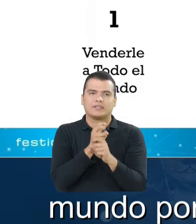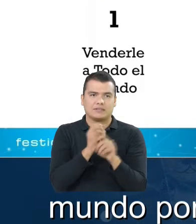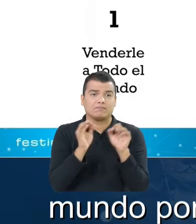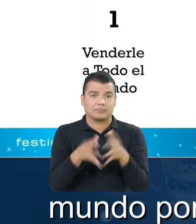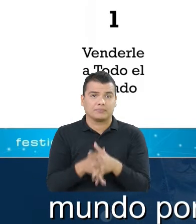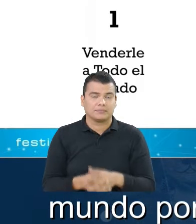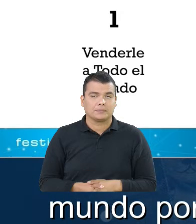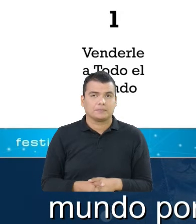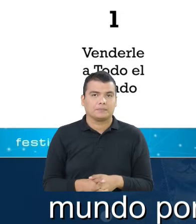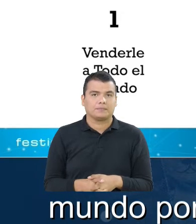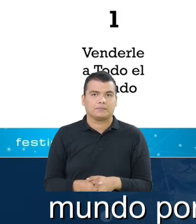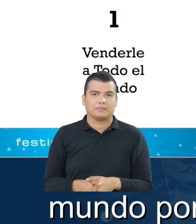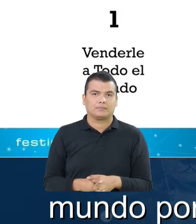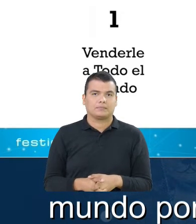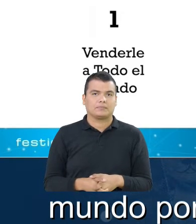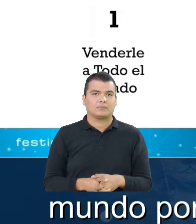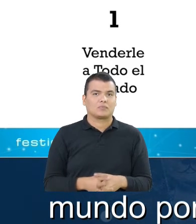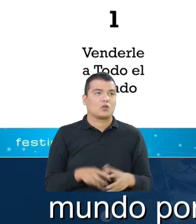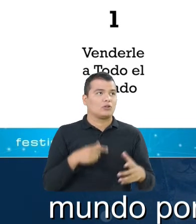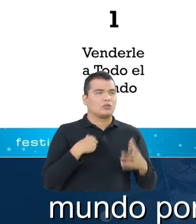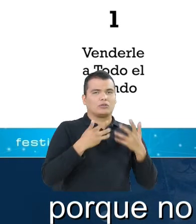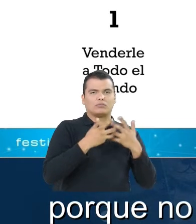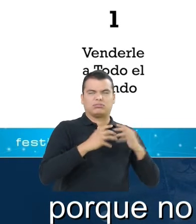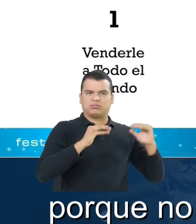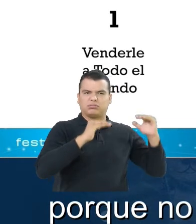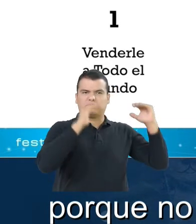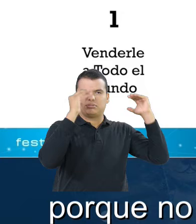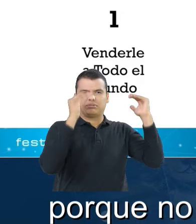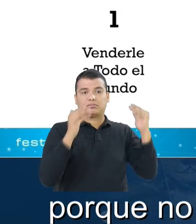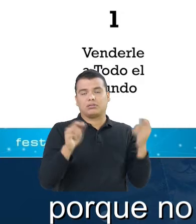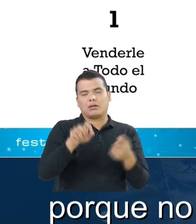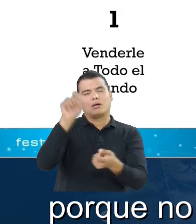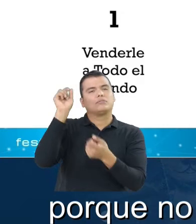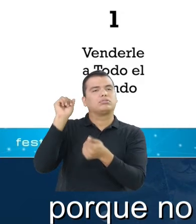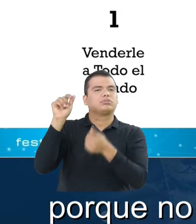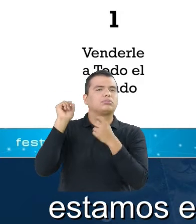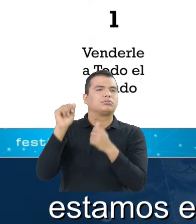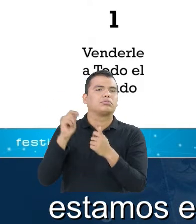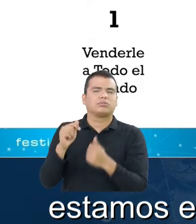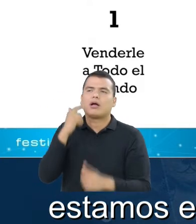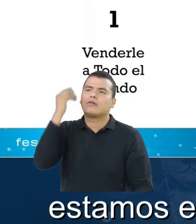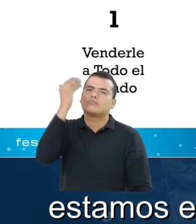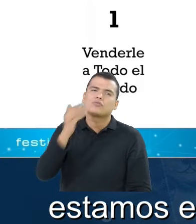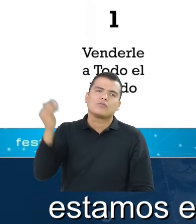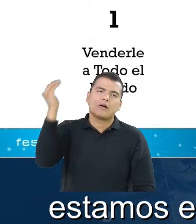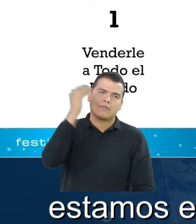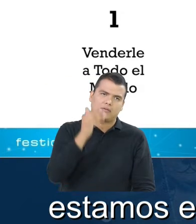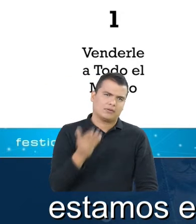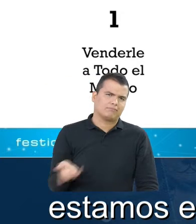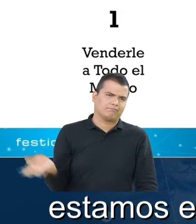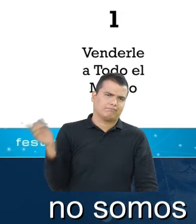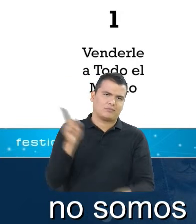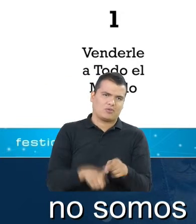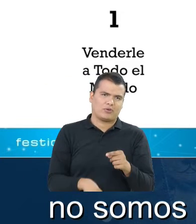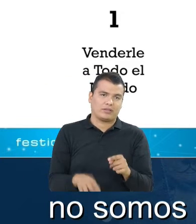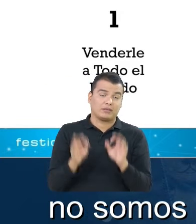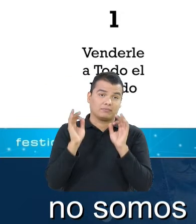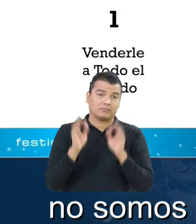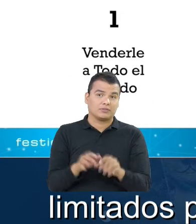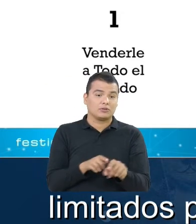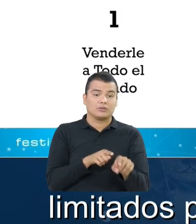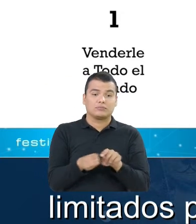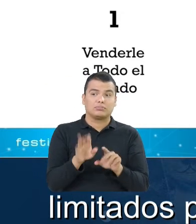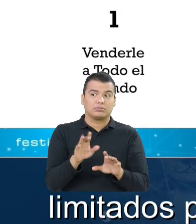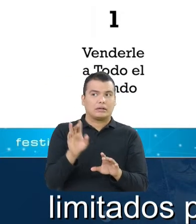estamos emprendiendo. No somos Unilever, no somos Nestlé, no tenemos recursos limitados para desarrollar productos. Entonces, para poder competir, hay